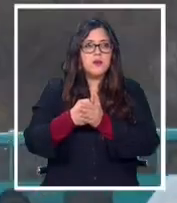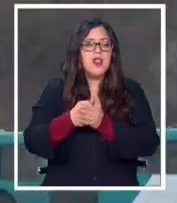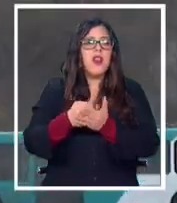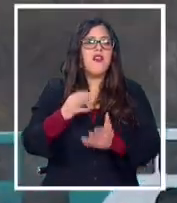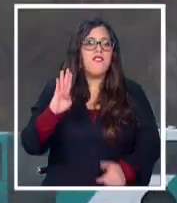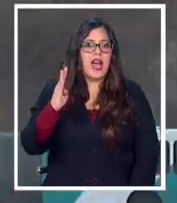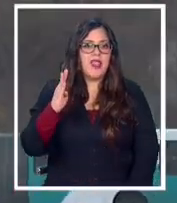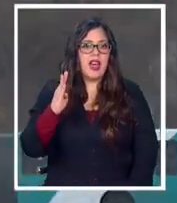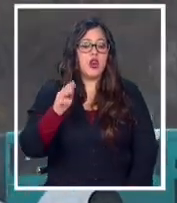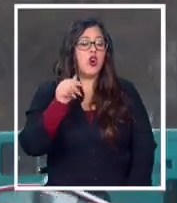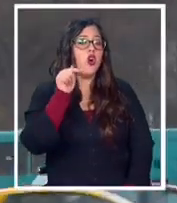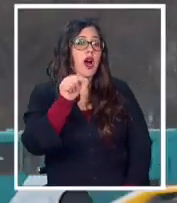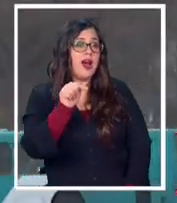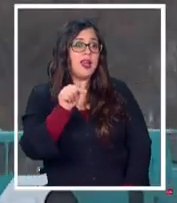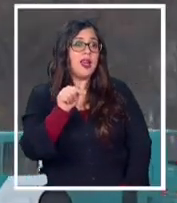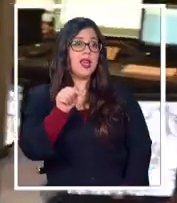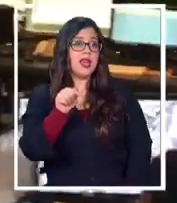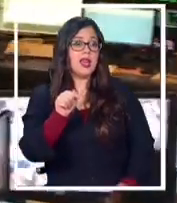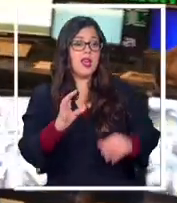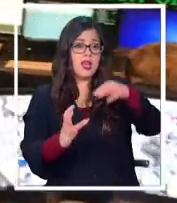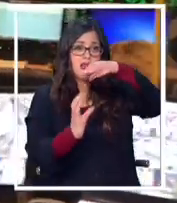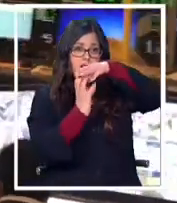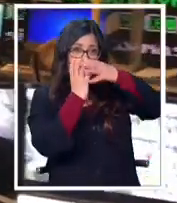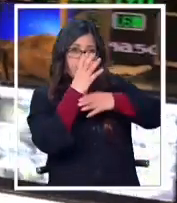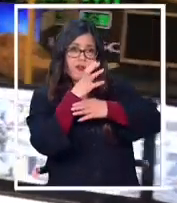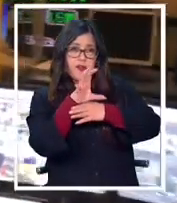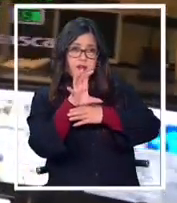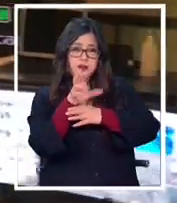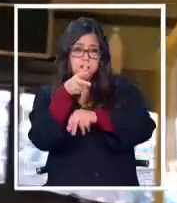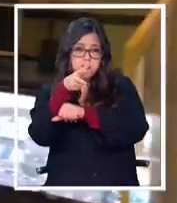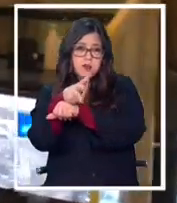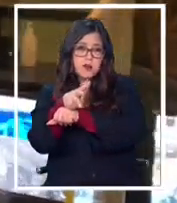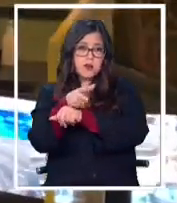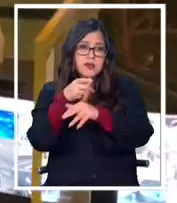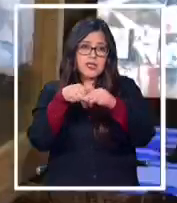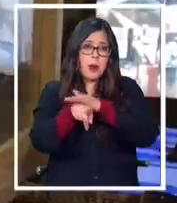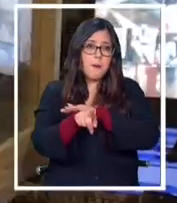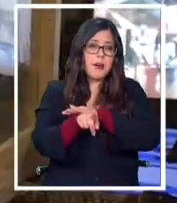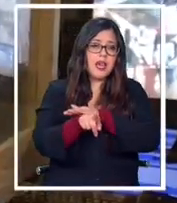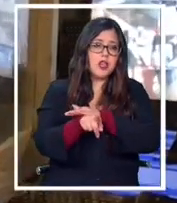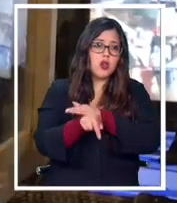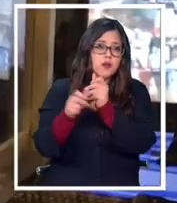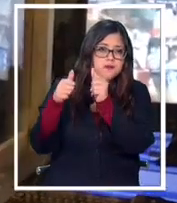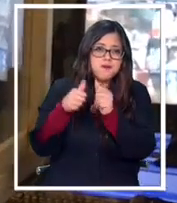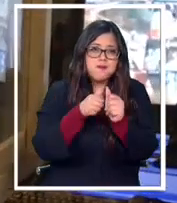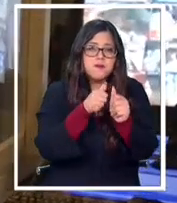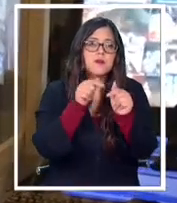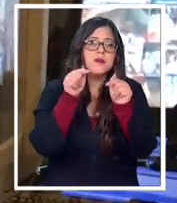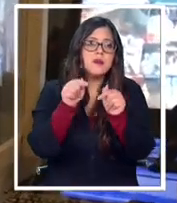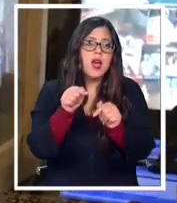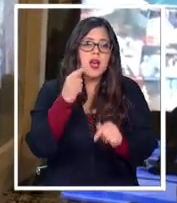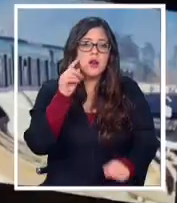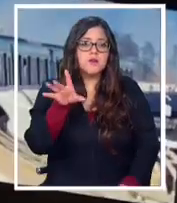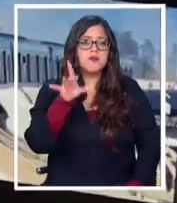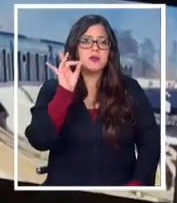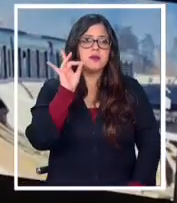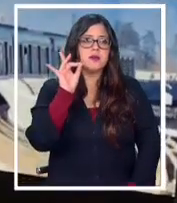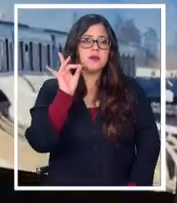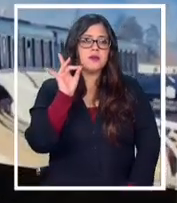con imágenes del circuito de cerrado de televisión del metro, con lo cual obviamente se logró